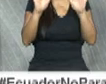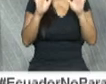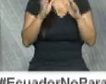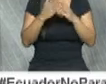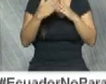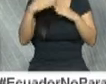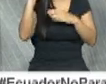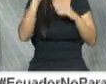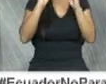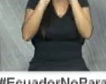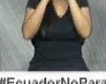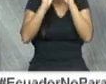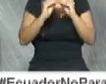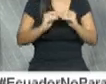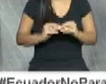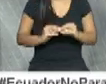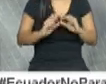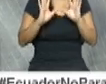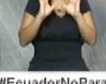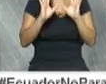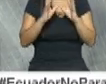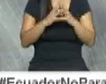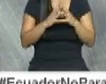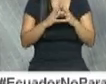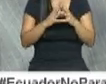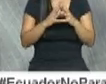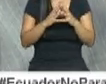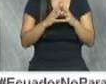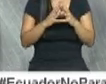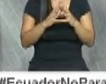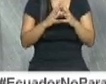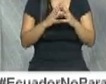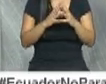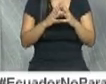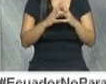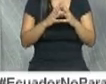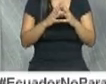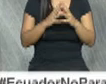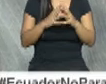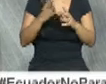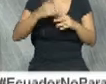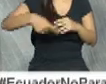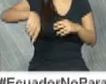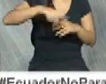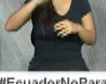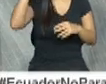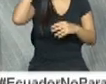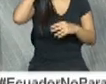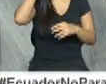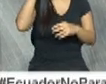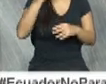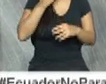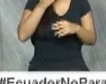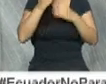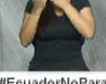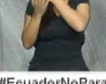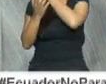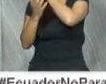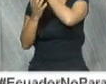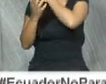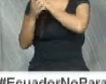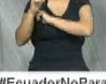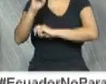ahí, un análisis más bien académico, y esto lo conocen todo militar lo conoce. La